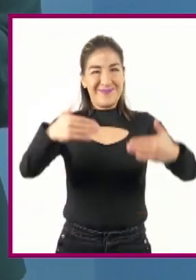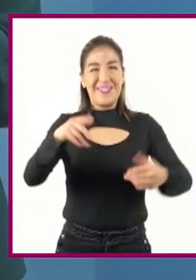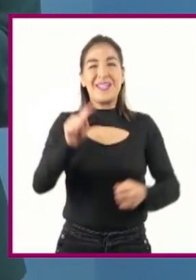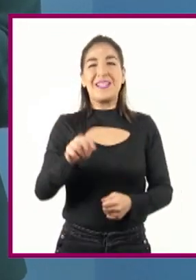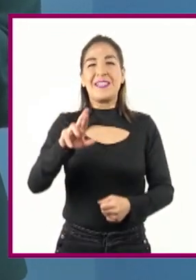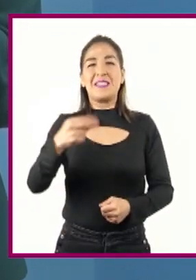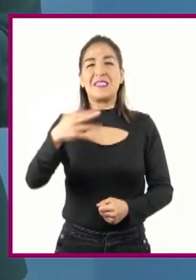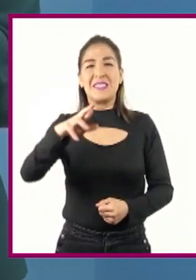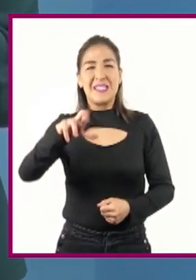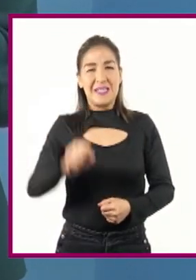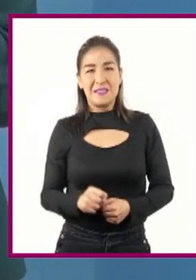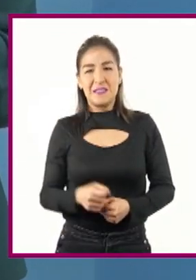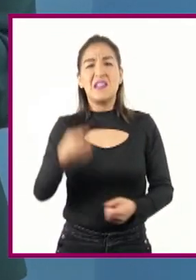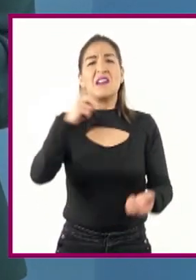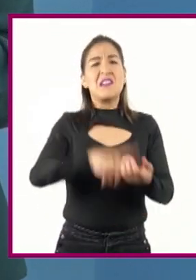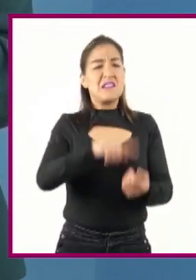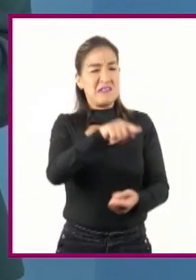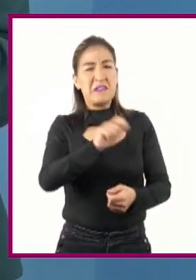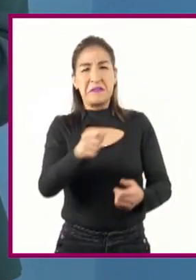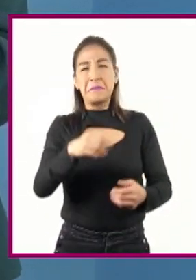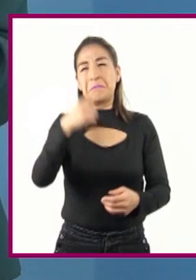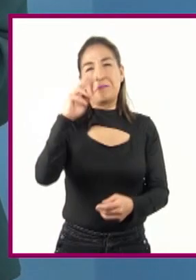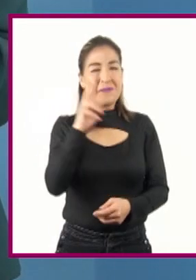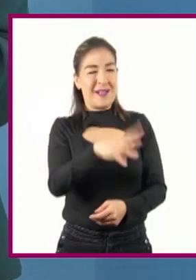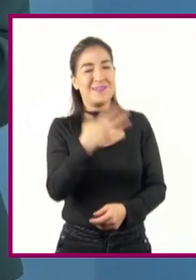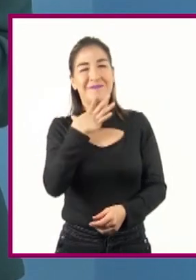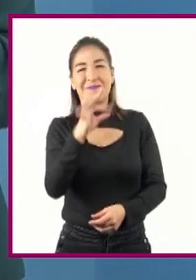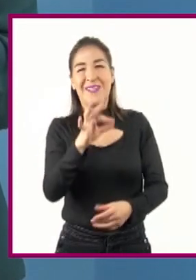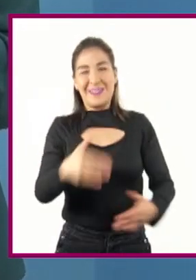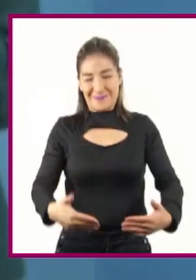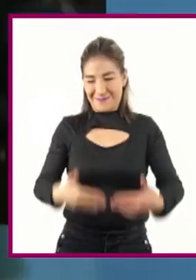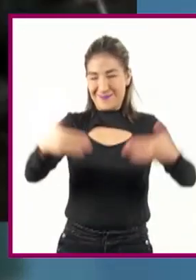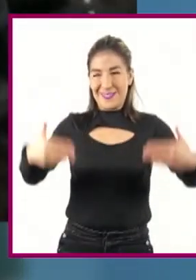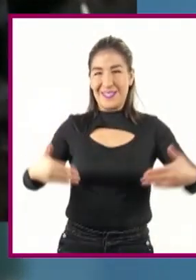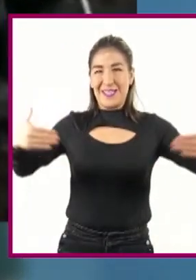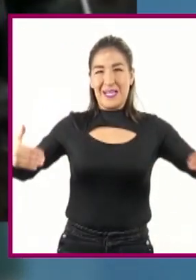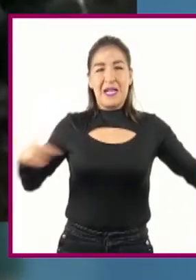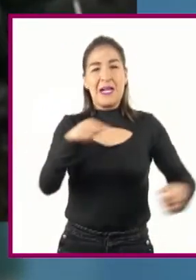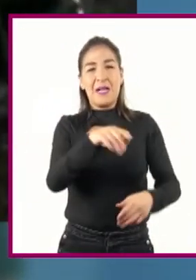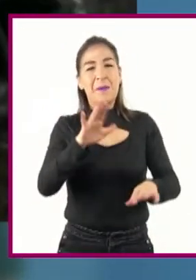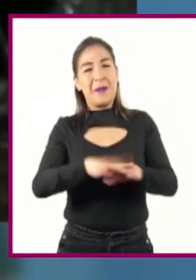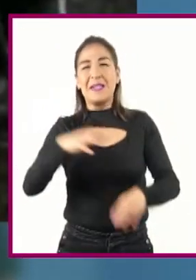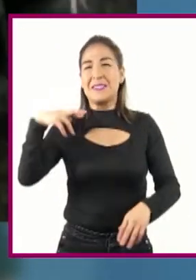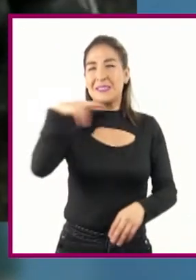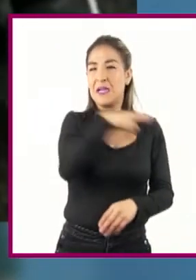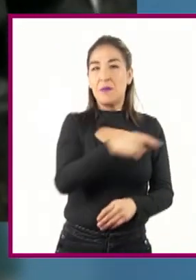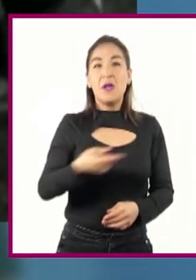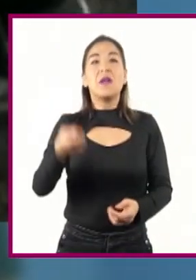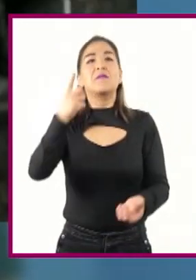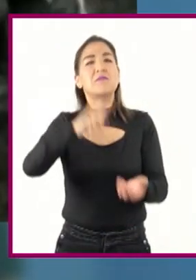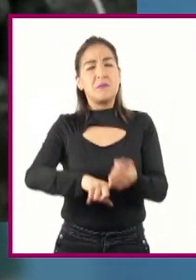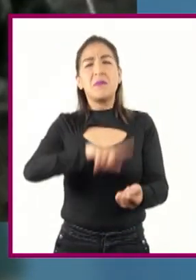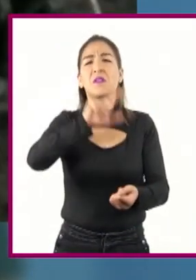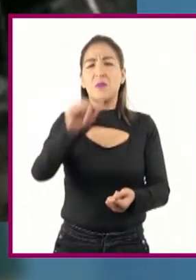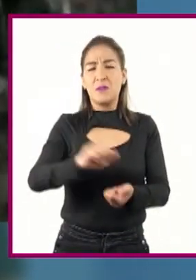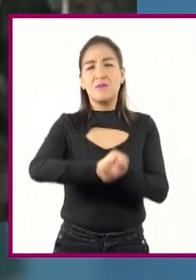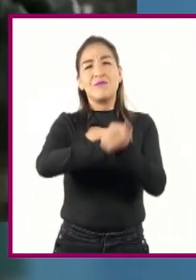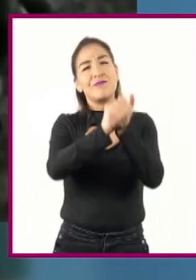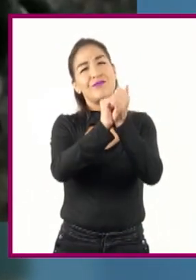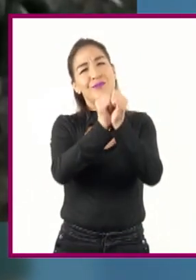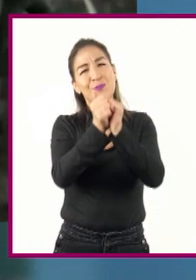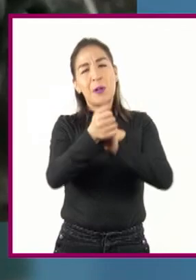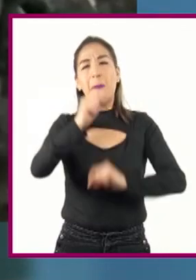principio no eran más que simples zanjas cavadas a toda prisa, se fueron convirtiendo poco a poco en